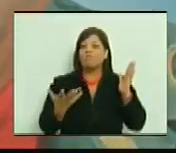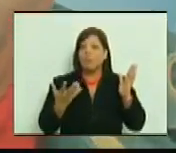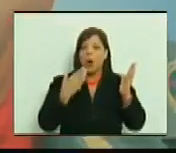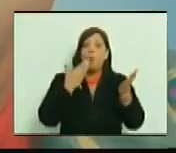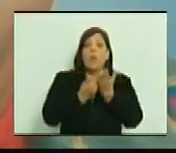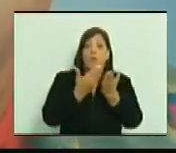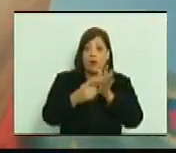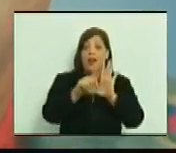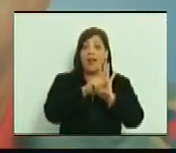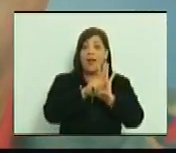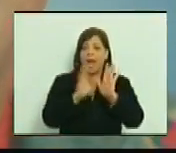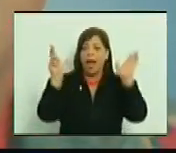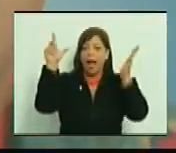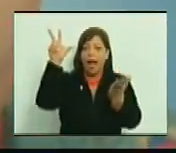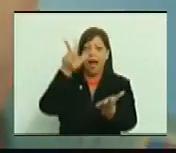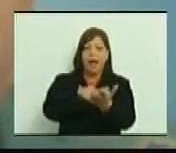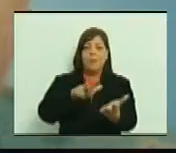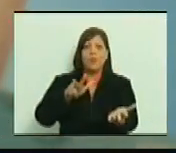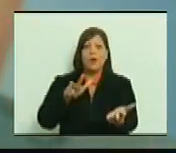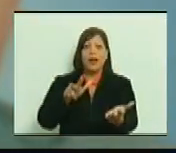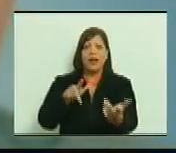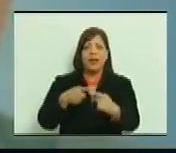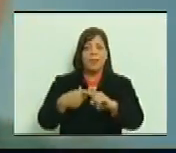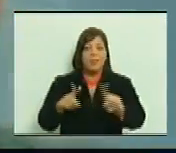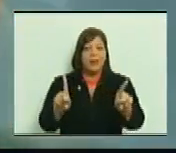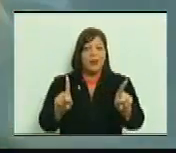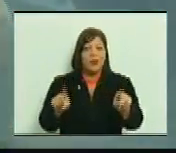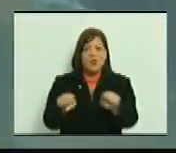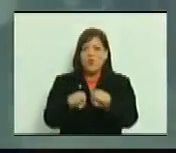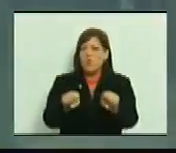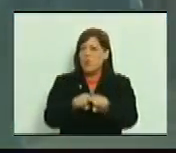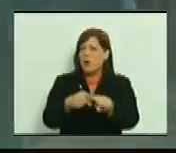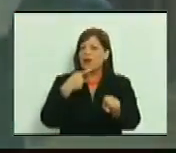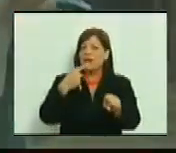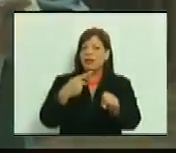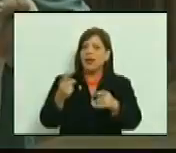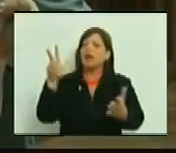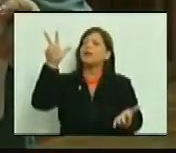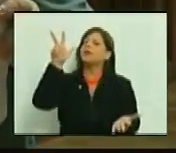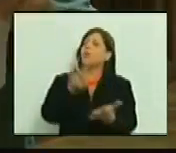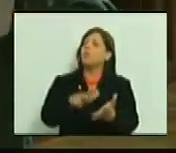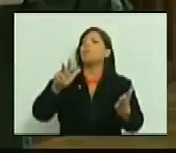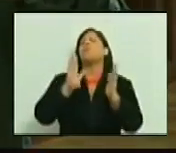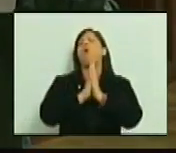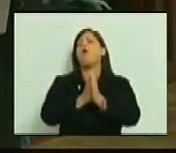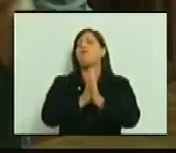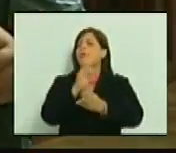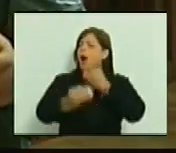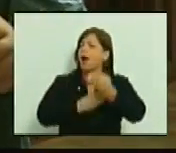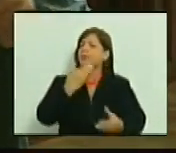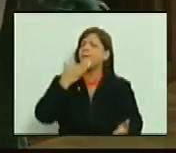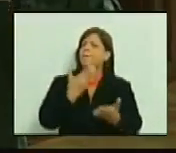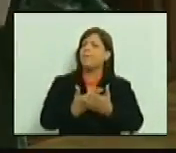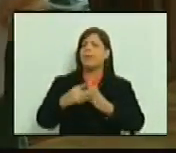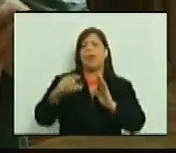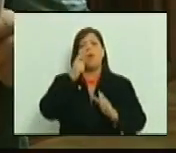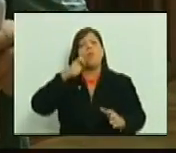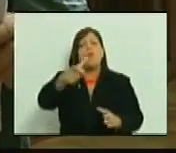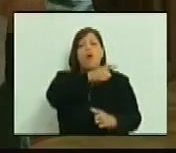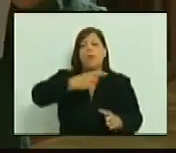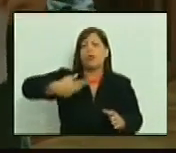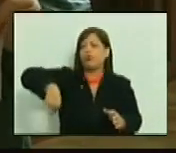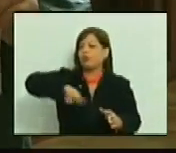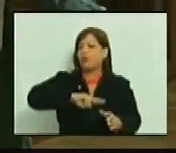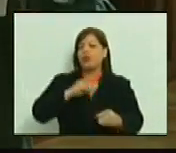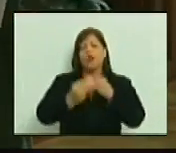proponer esta ley y aprobarla, pero que así como salga esta, que se cumpla, que es lo que pide el pueblo, lo que pedimos